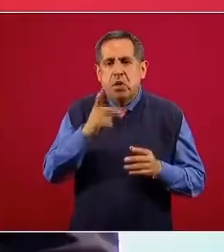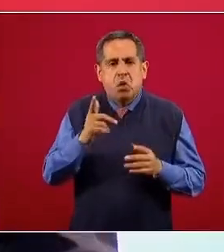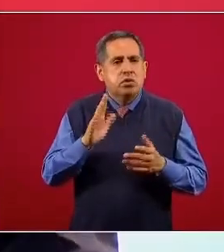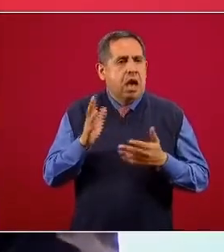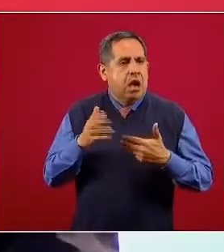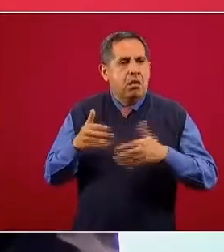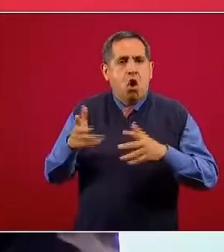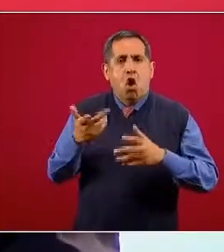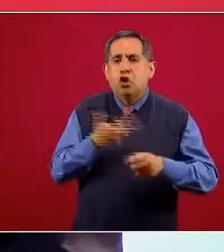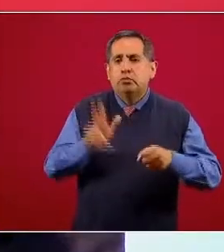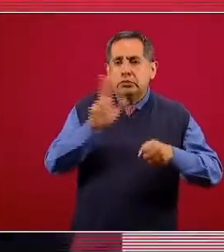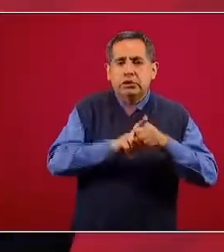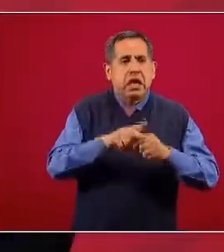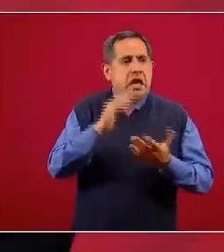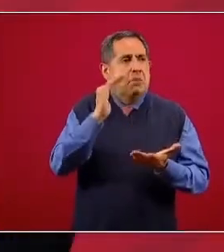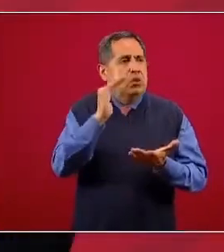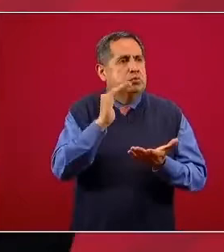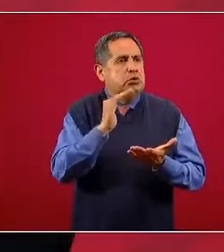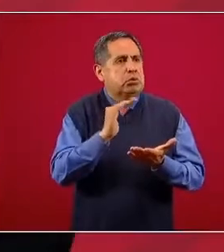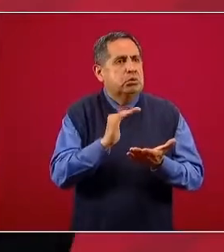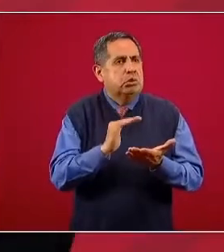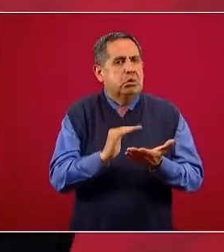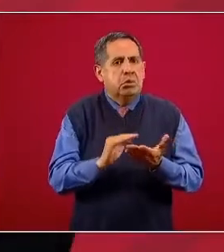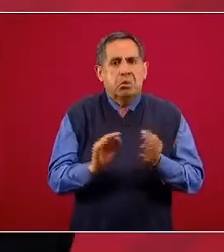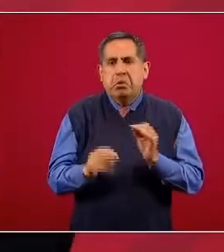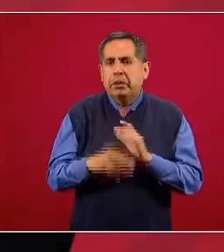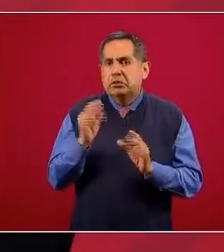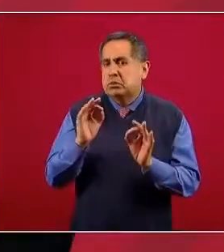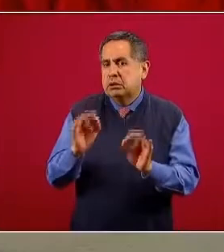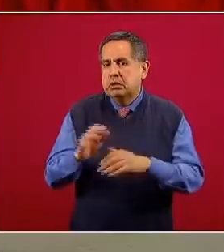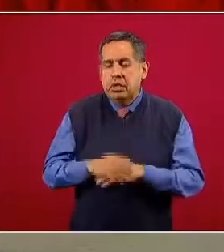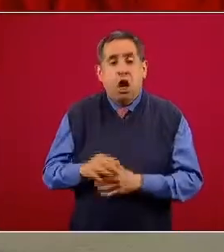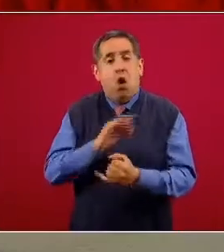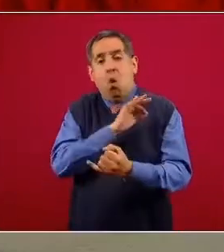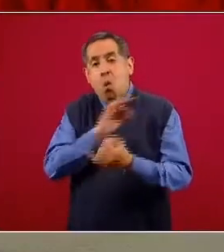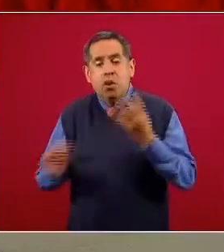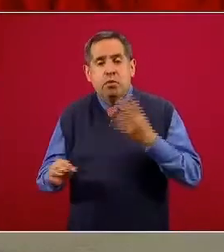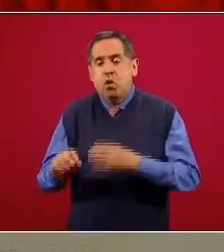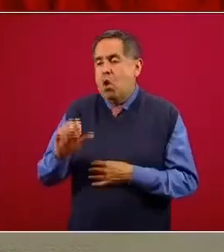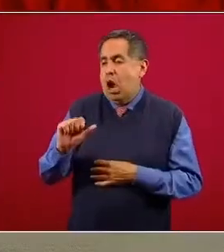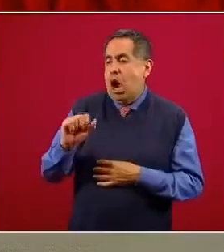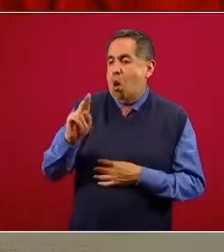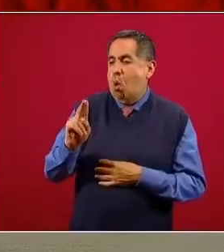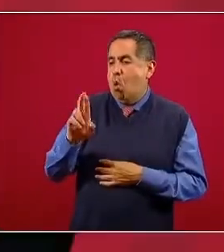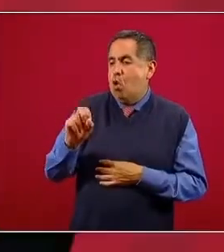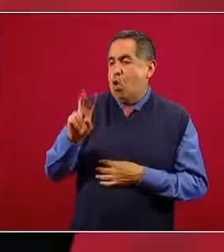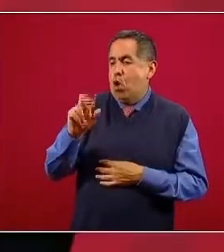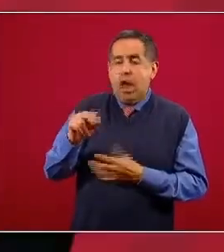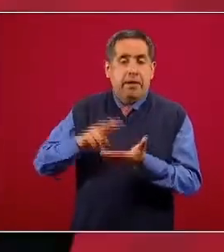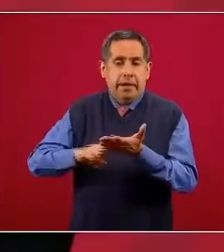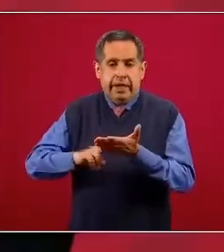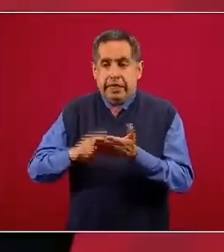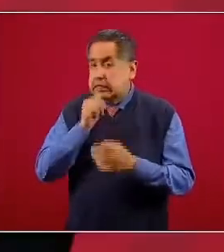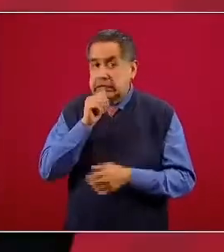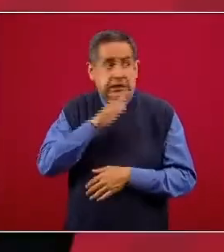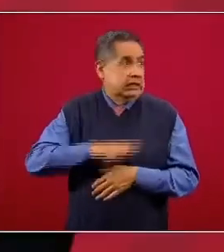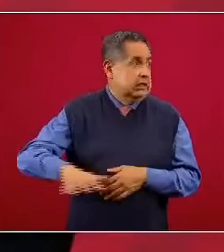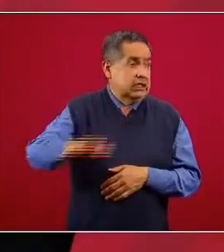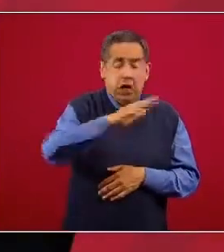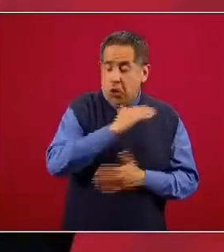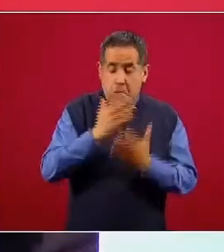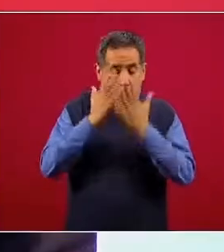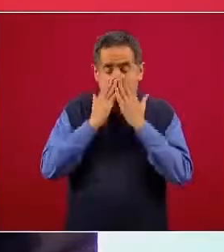desocupar los hospitales. Y al final está Aurora, el color verde, que todavía no ha llegado a ninguna entidad